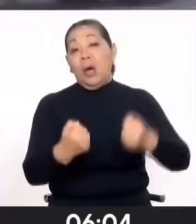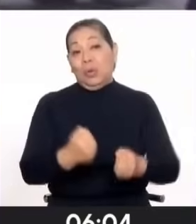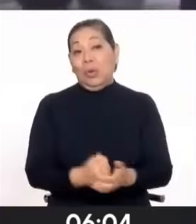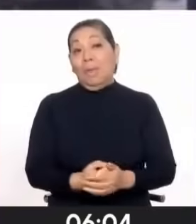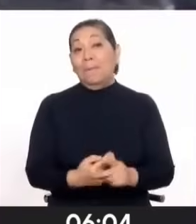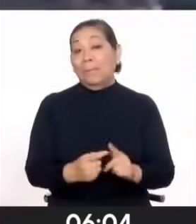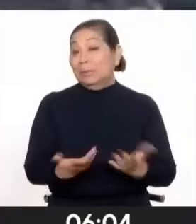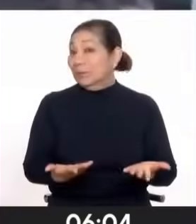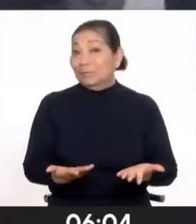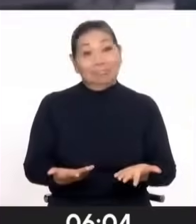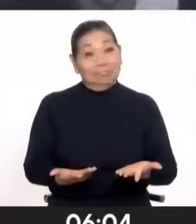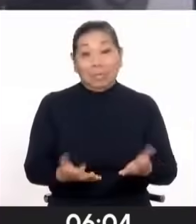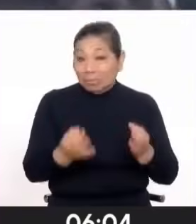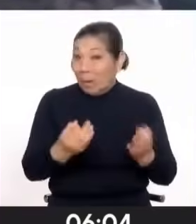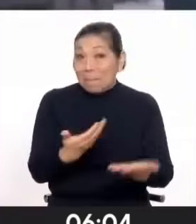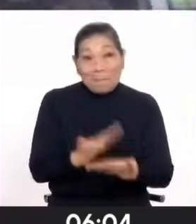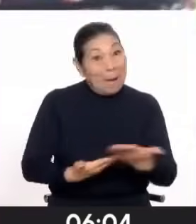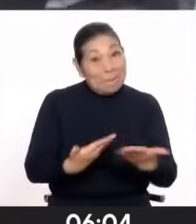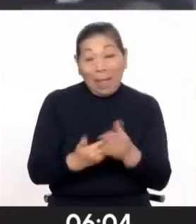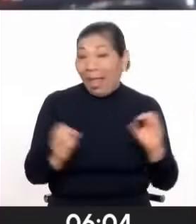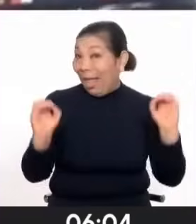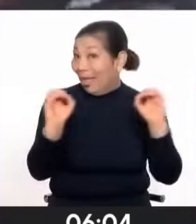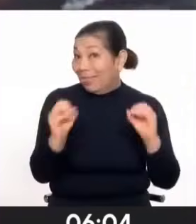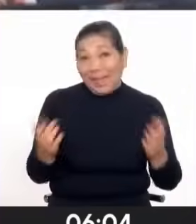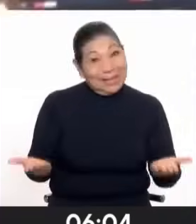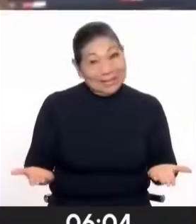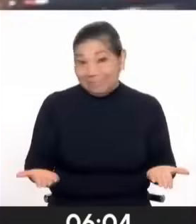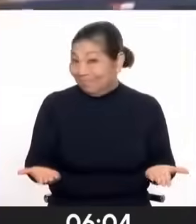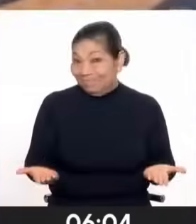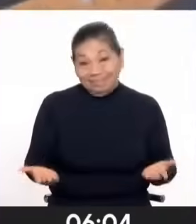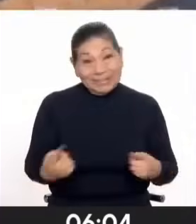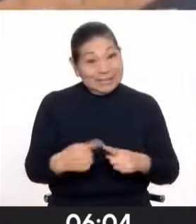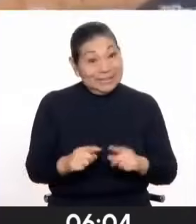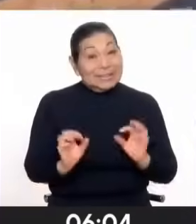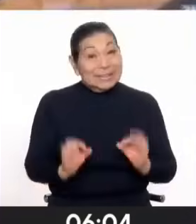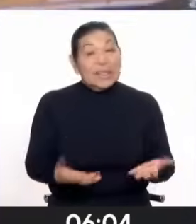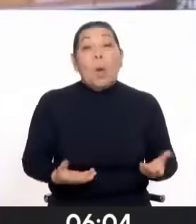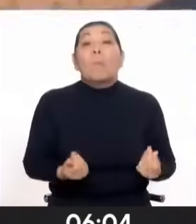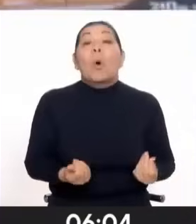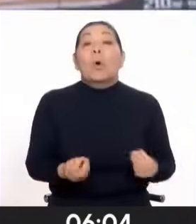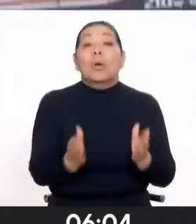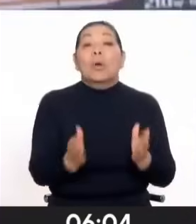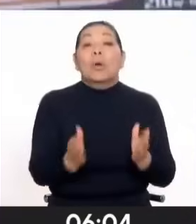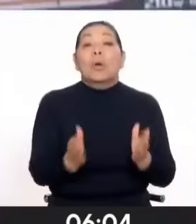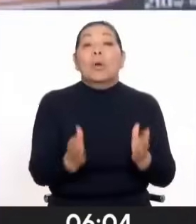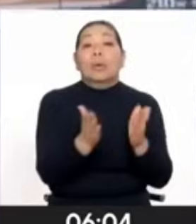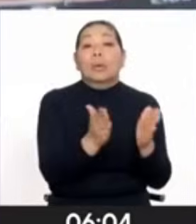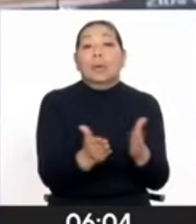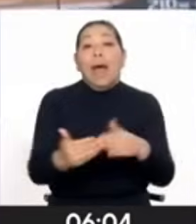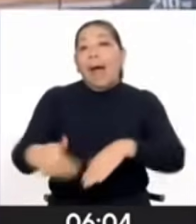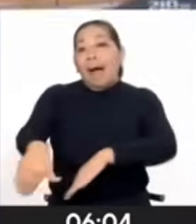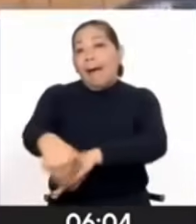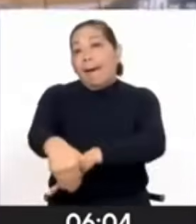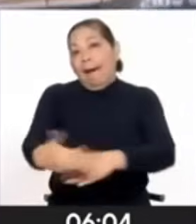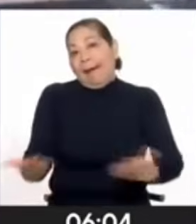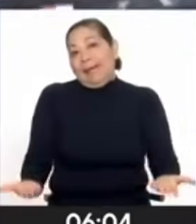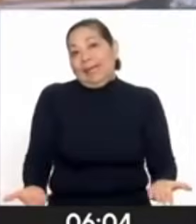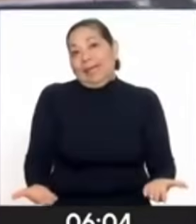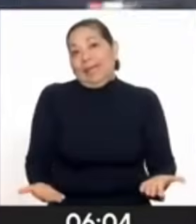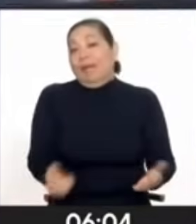la de manera ilegal, debido a que no tenía autorización y sobre todo porque estaba ocupando parte de la vía